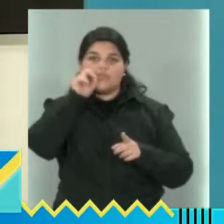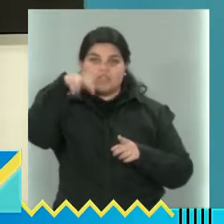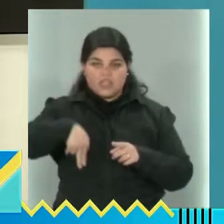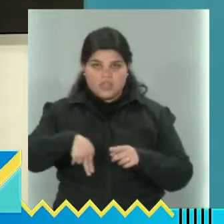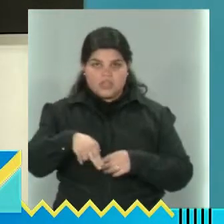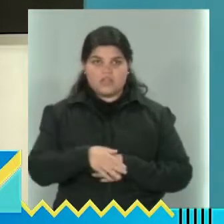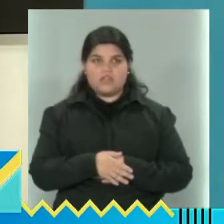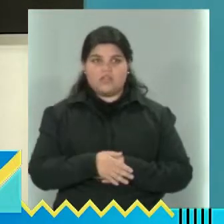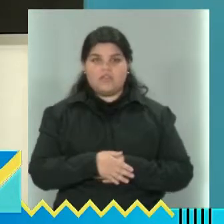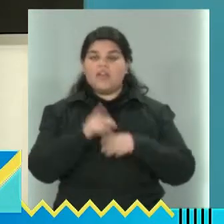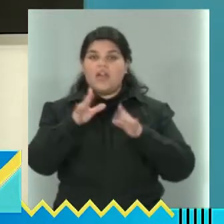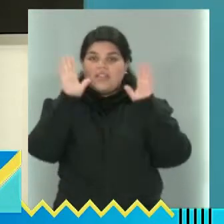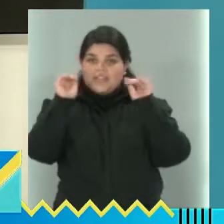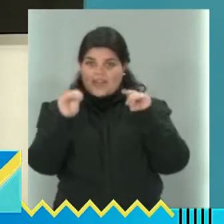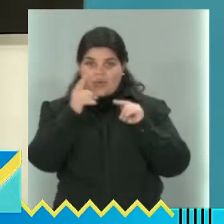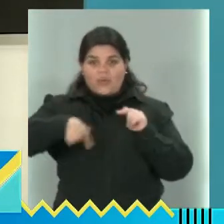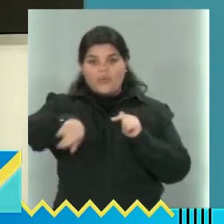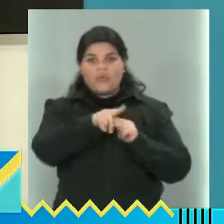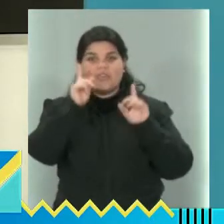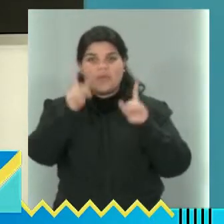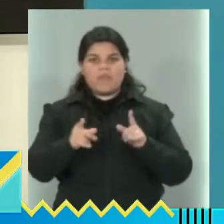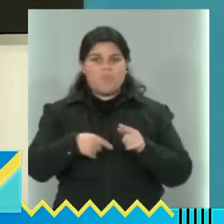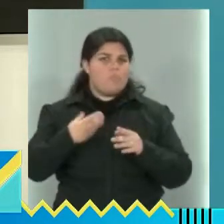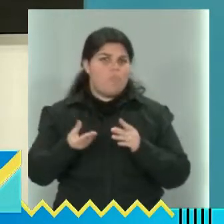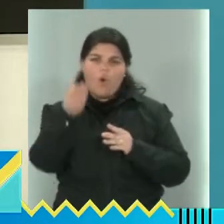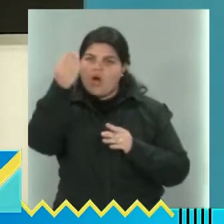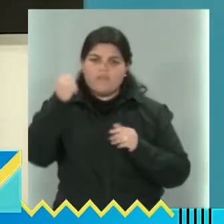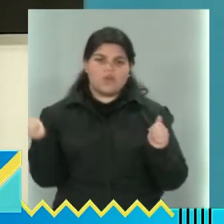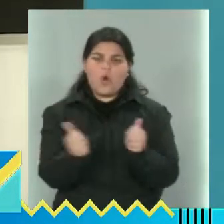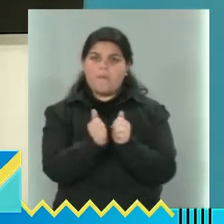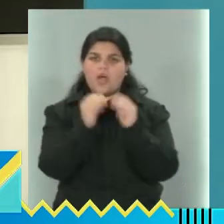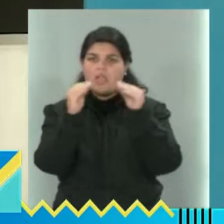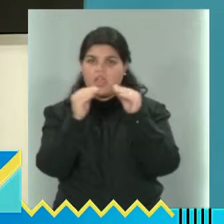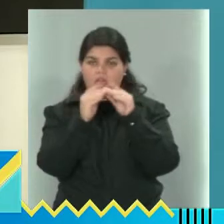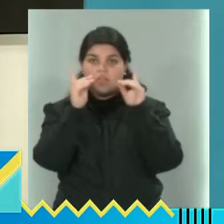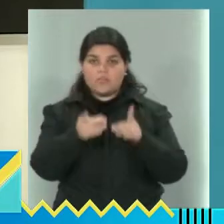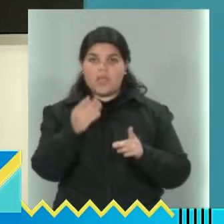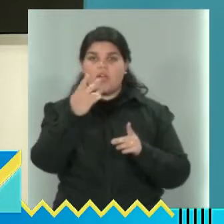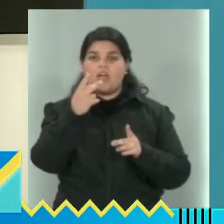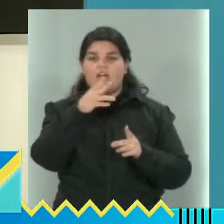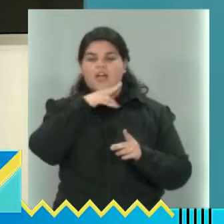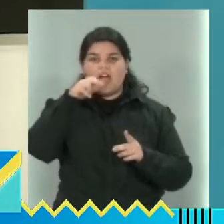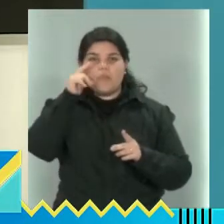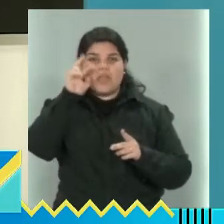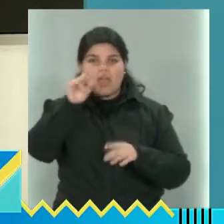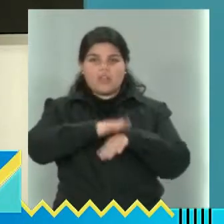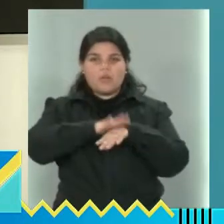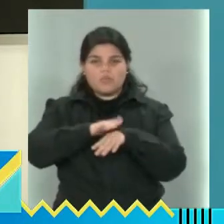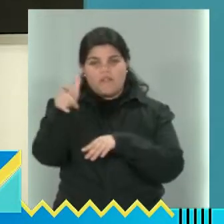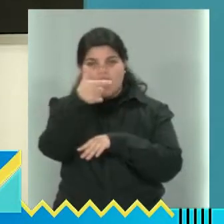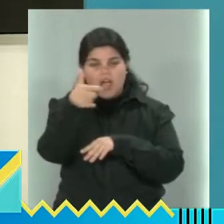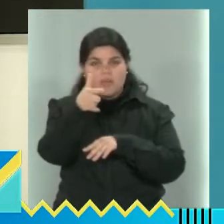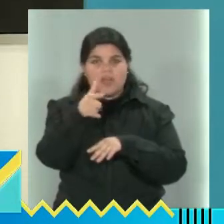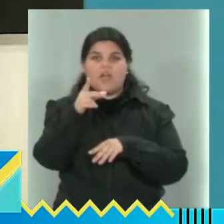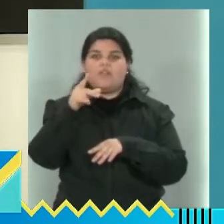supuesto, mandarle un gran saludo, que hizo muchas ediciones y fue un gran compañero de trabajo. Javier Brana, nuestro director de cámara, Eduardo